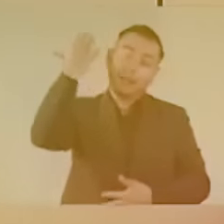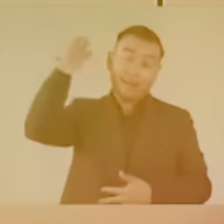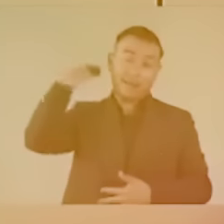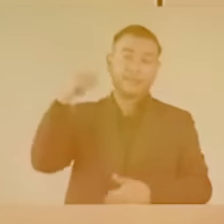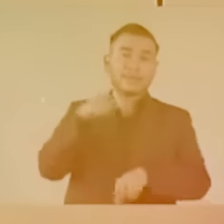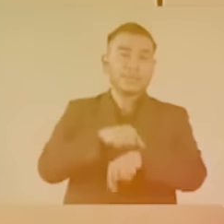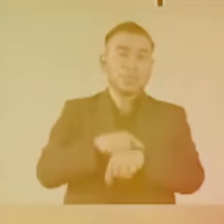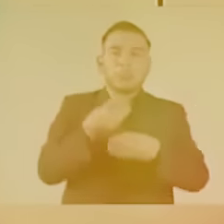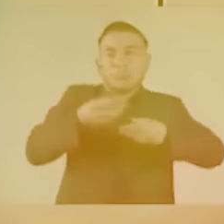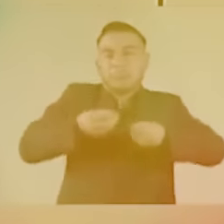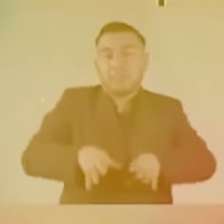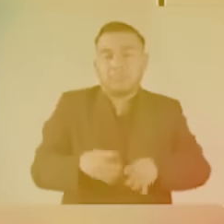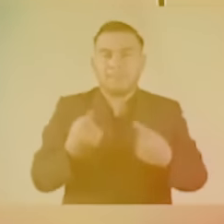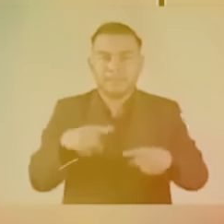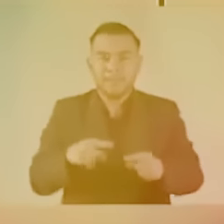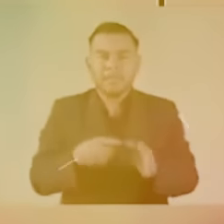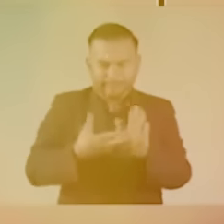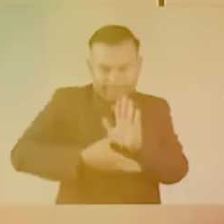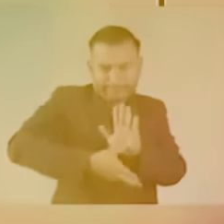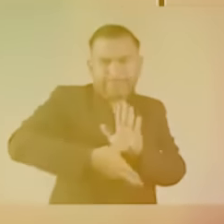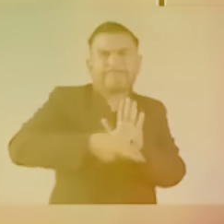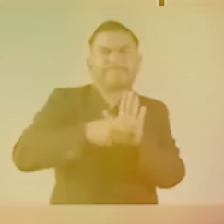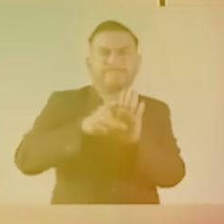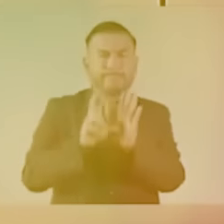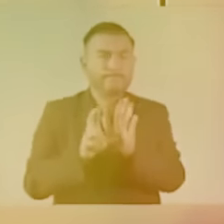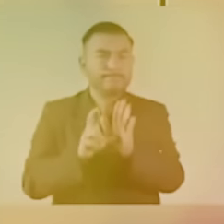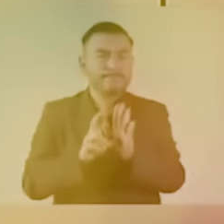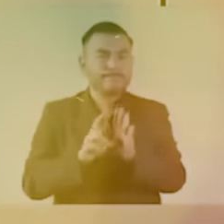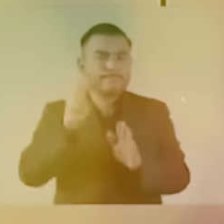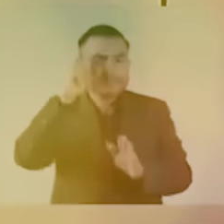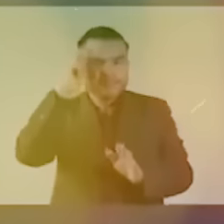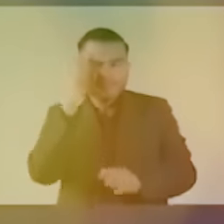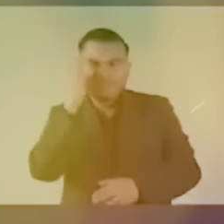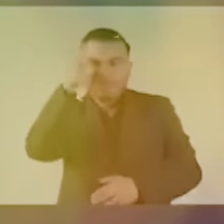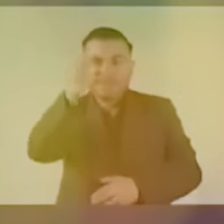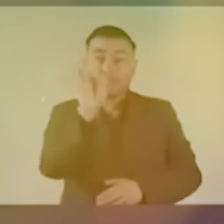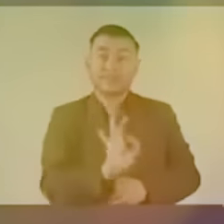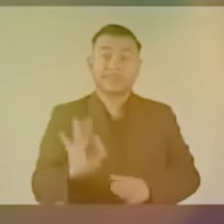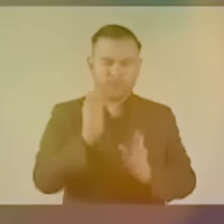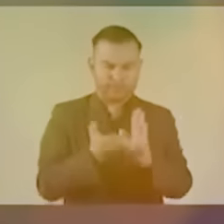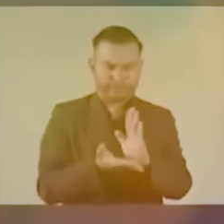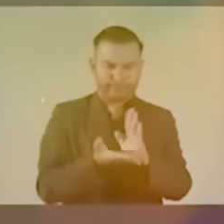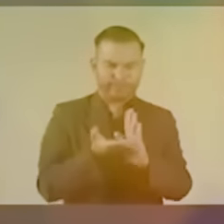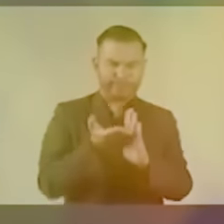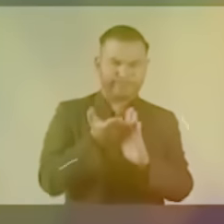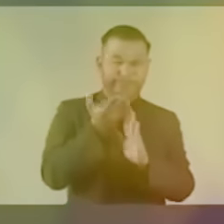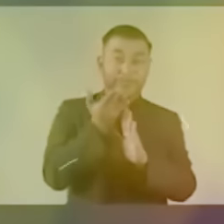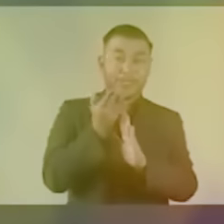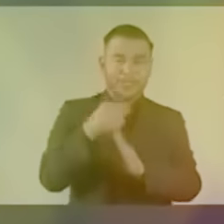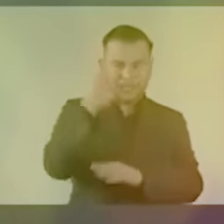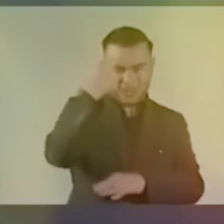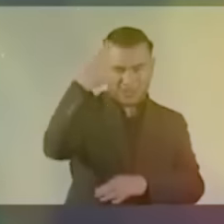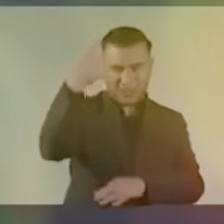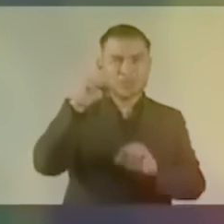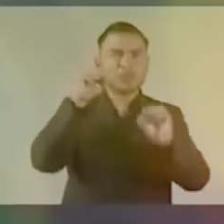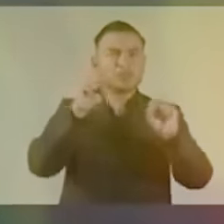tiempo que ya perdimos, pero que ahora lo recuperaremos y que no solo lo llevaremos ahí, sino incluso más alto, hasta donde nuestros sueños y nuestro tiempo